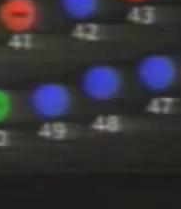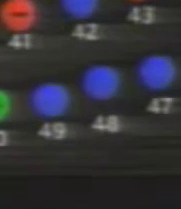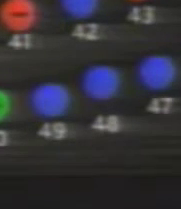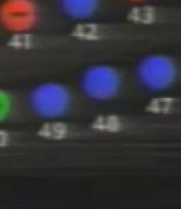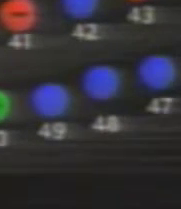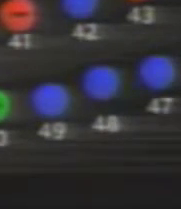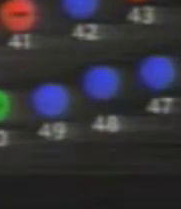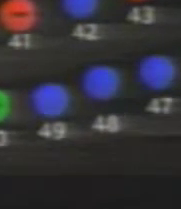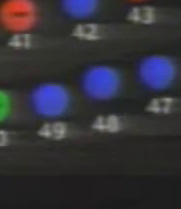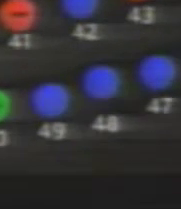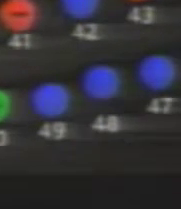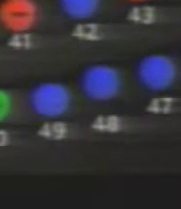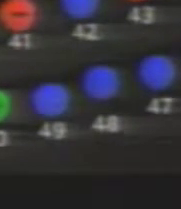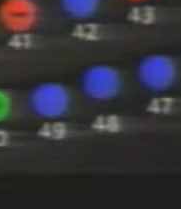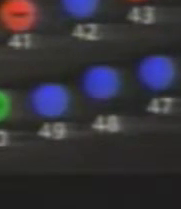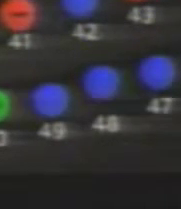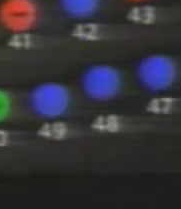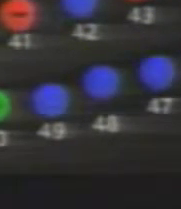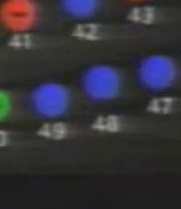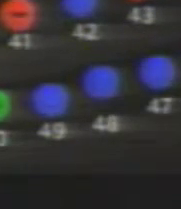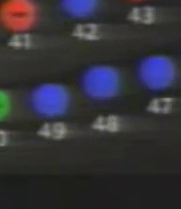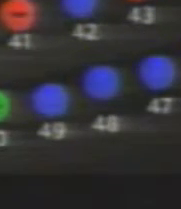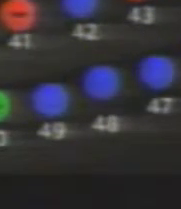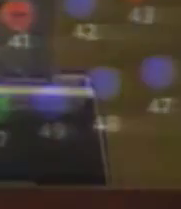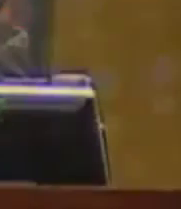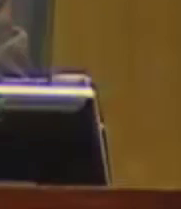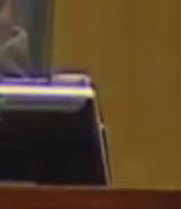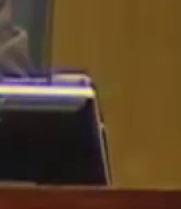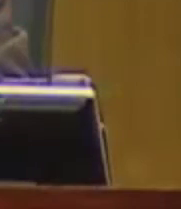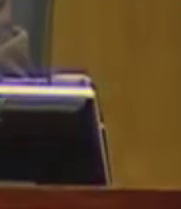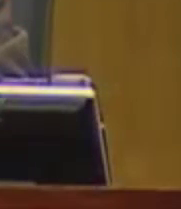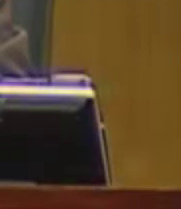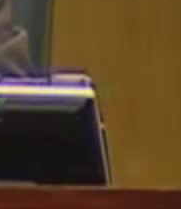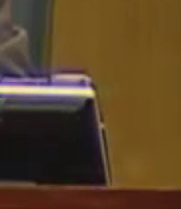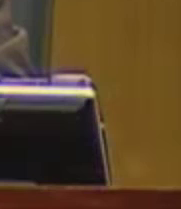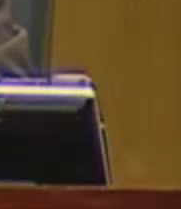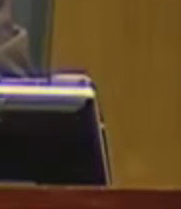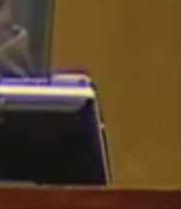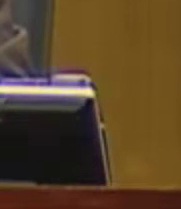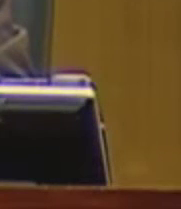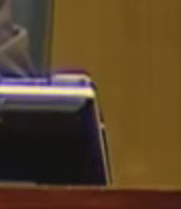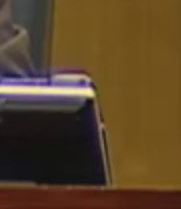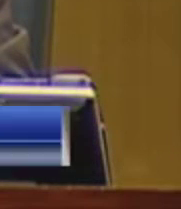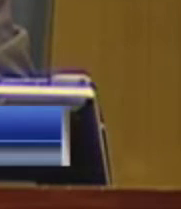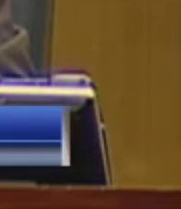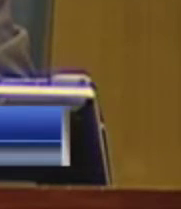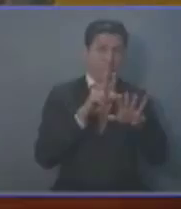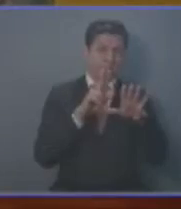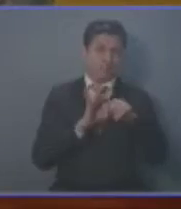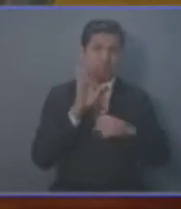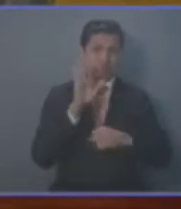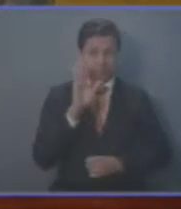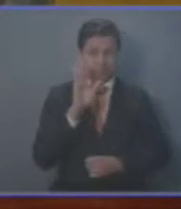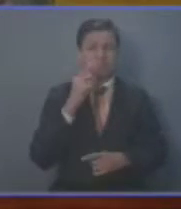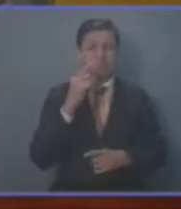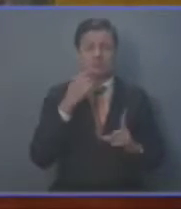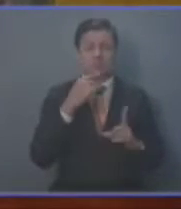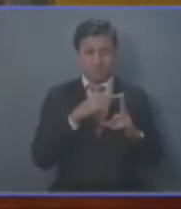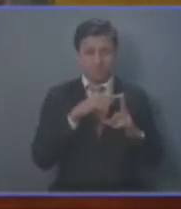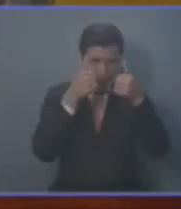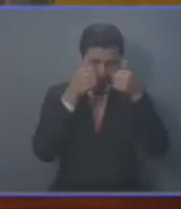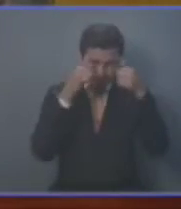Se cierra la votación y con 58 votos a favor